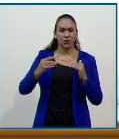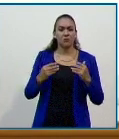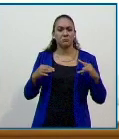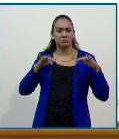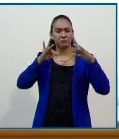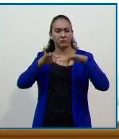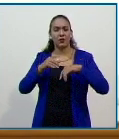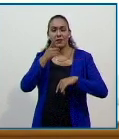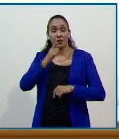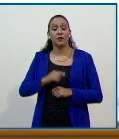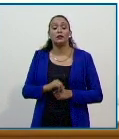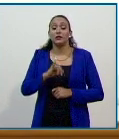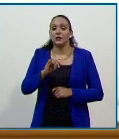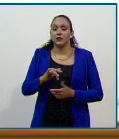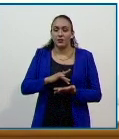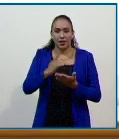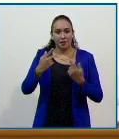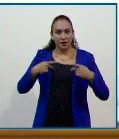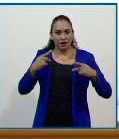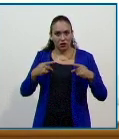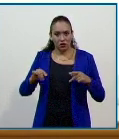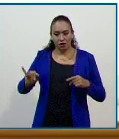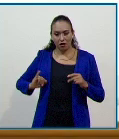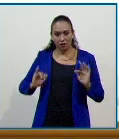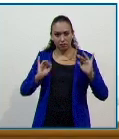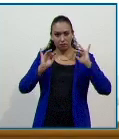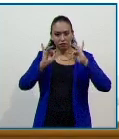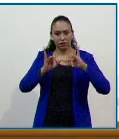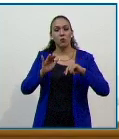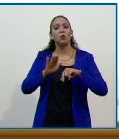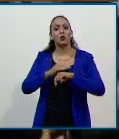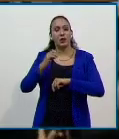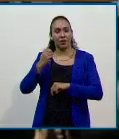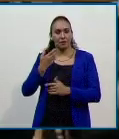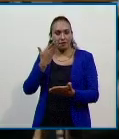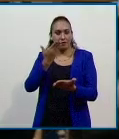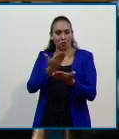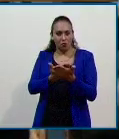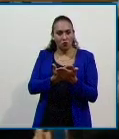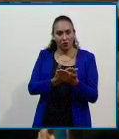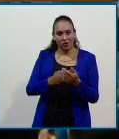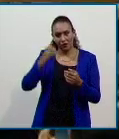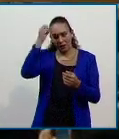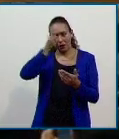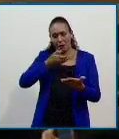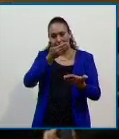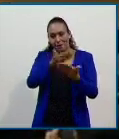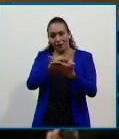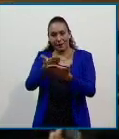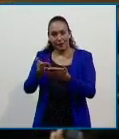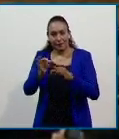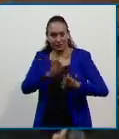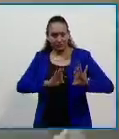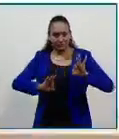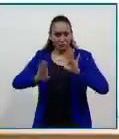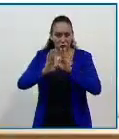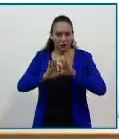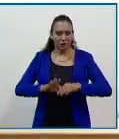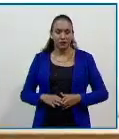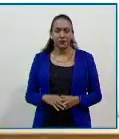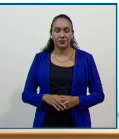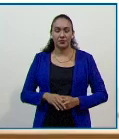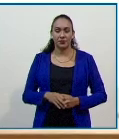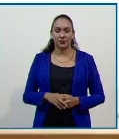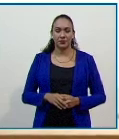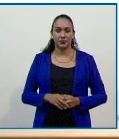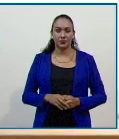valiosa participación de todos los interesados en presentar sus propuestas respecto a la reforma al Poder Judicial de la Federación.